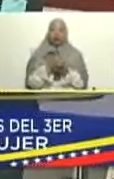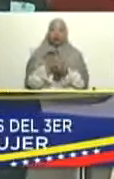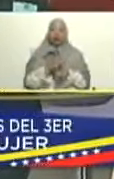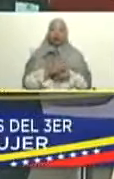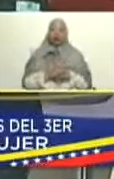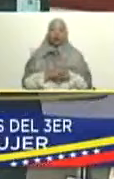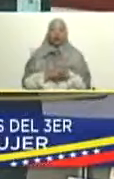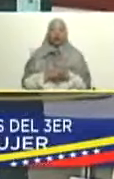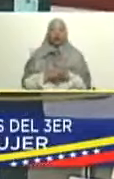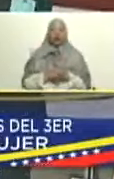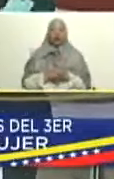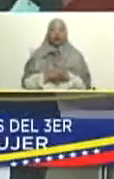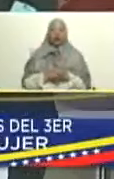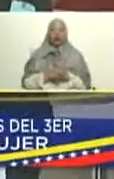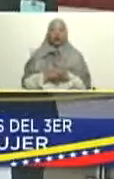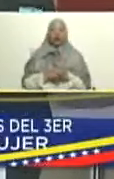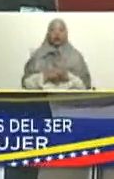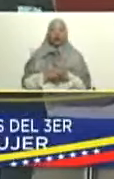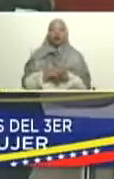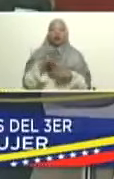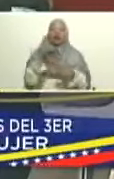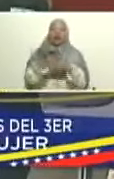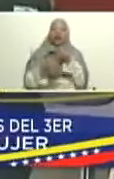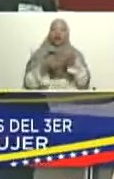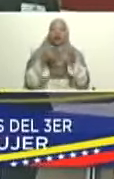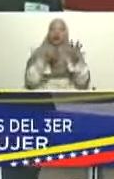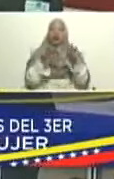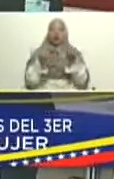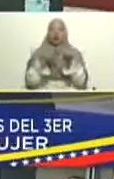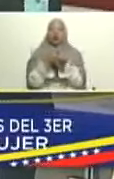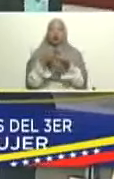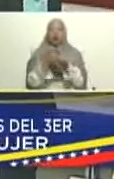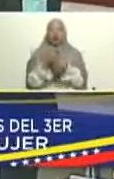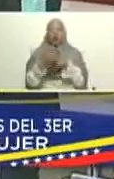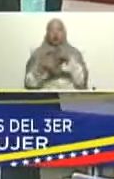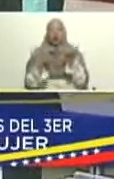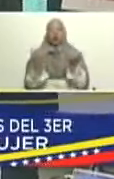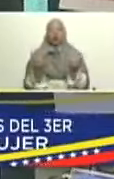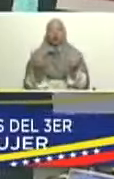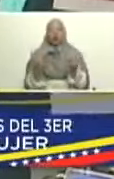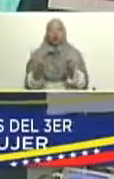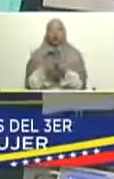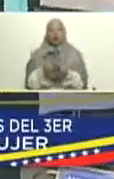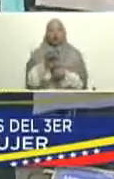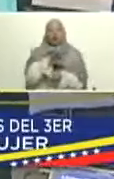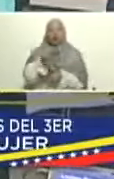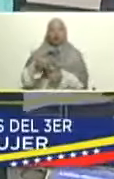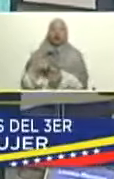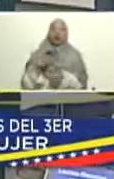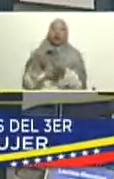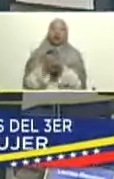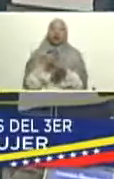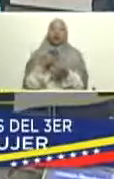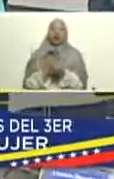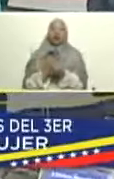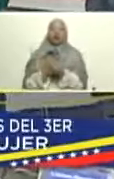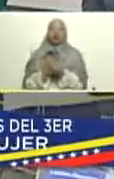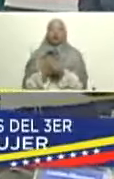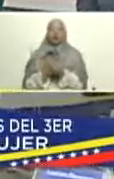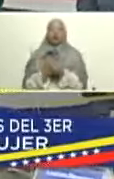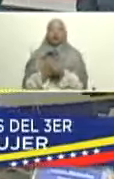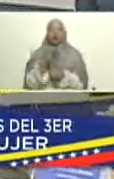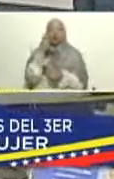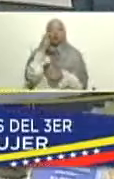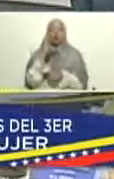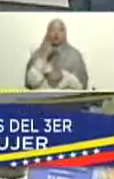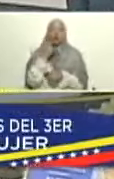tostadito del café de Biscocuy dentro del mismo chocolate. ¿Y quién inventó eso? ¿Quién creó ese sabor? Nosotros, eso es lo que hacemos en la